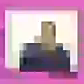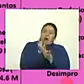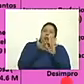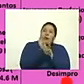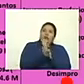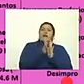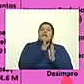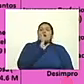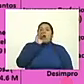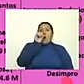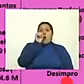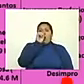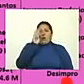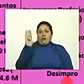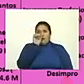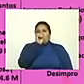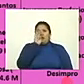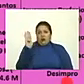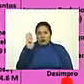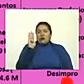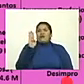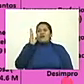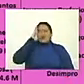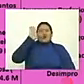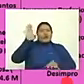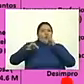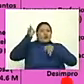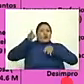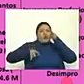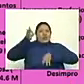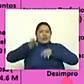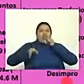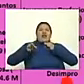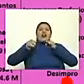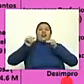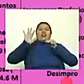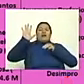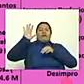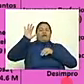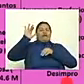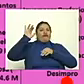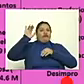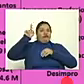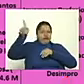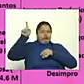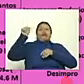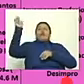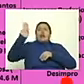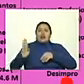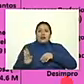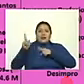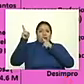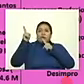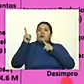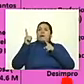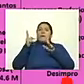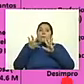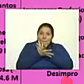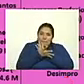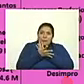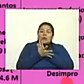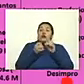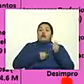confesión Odebrecht, justicia norteamericana, Brasil, que es incompleta.